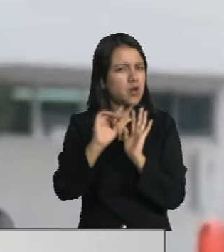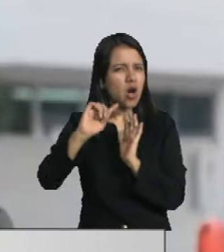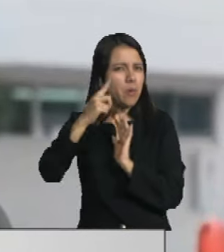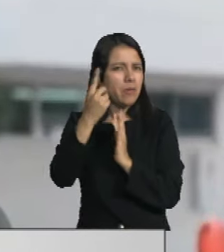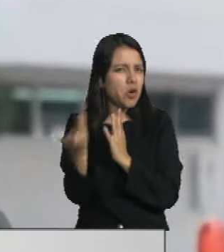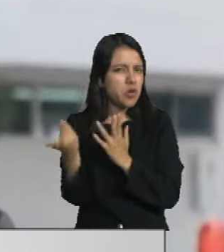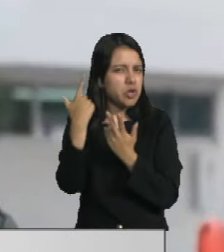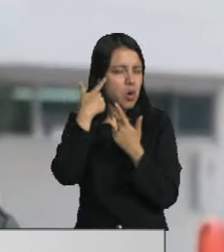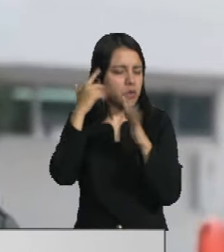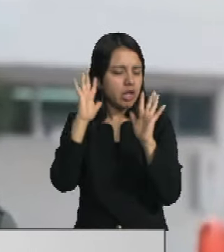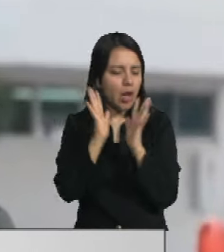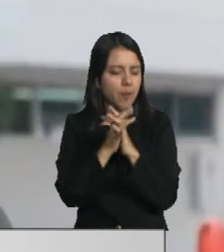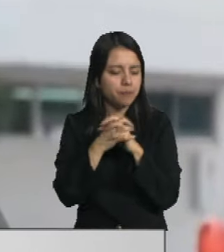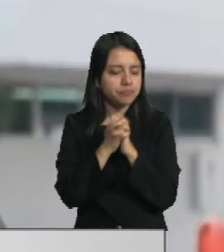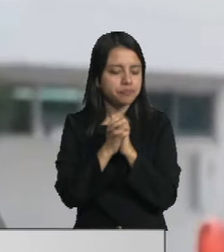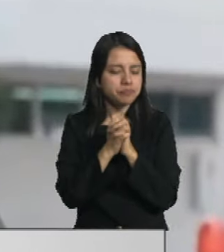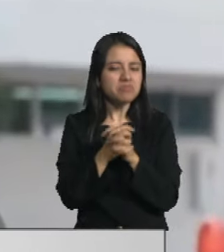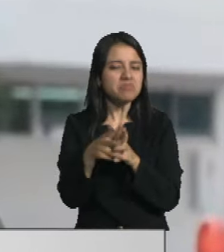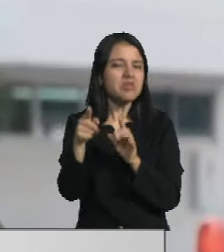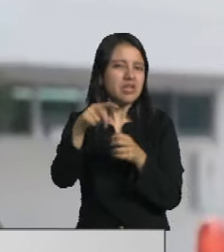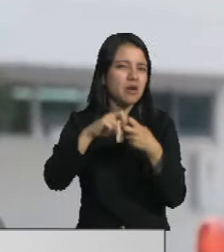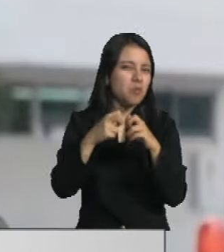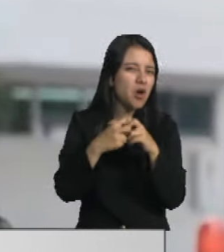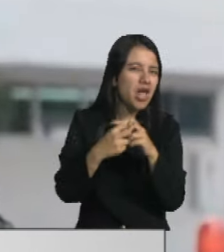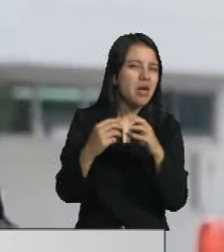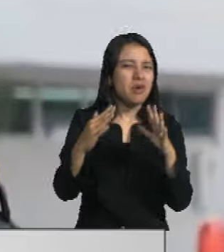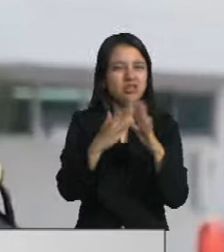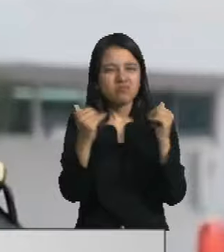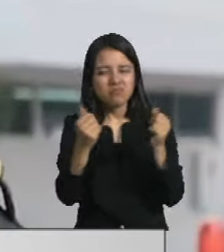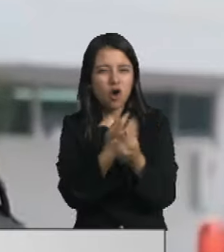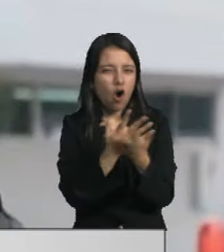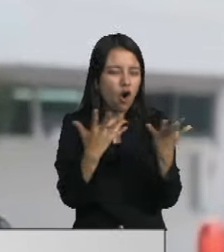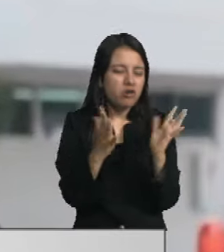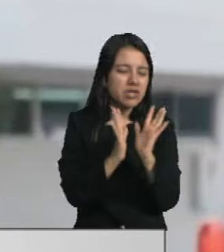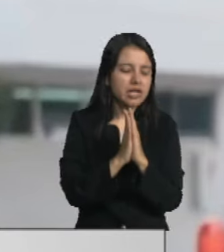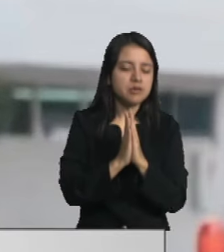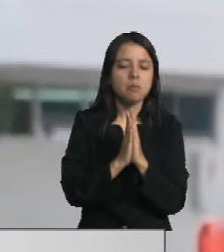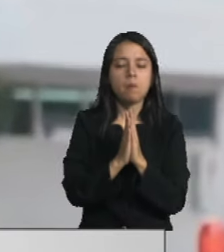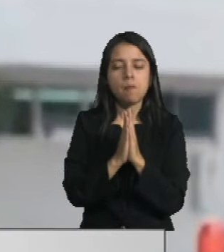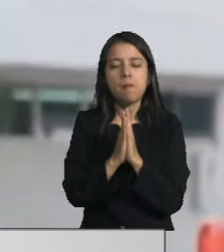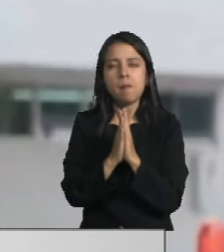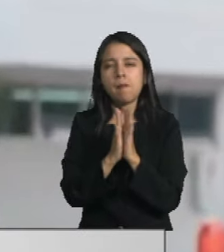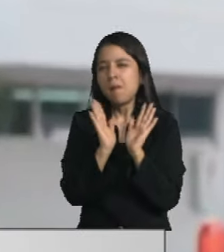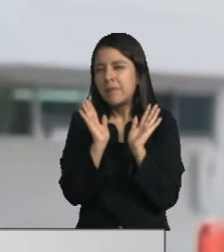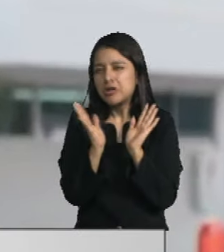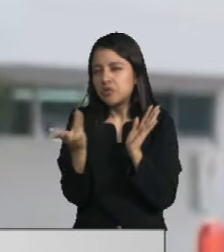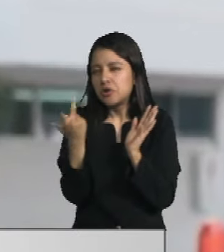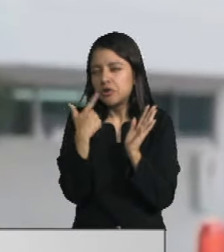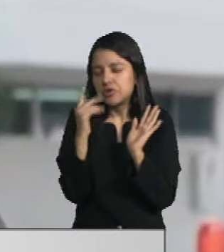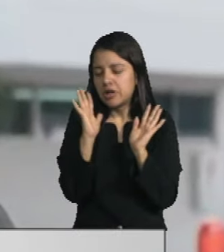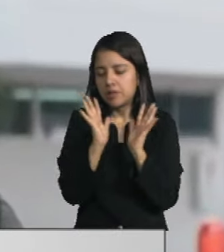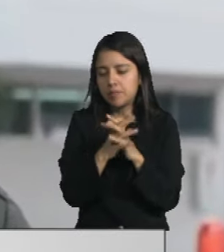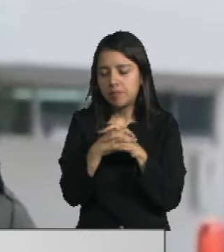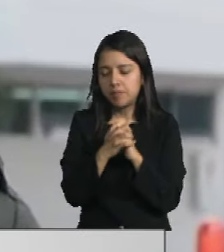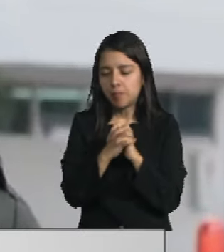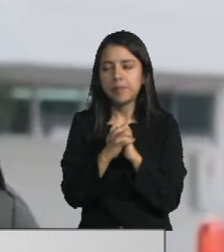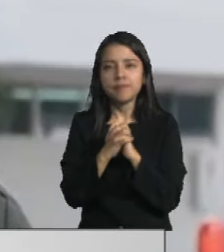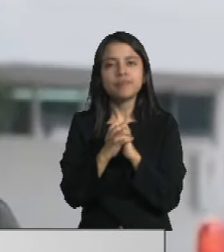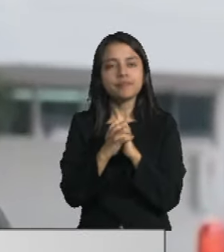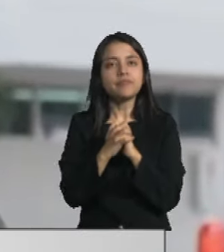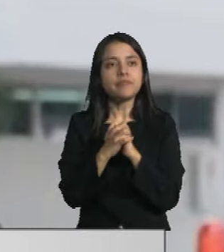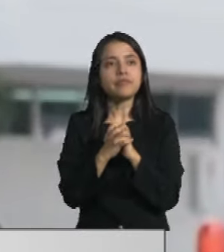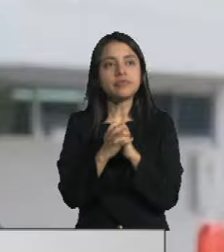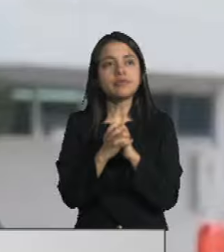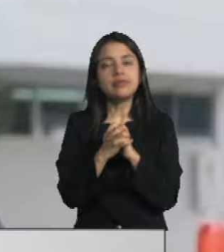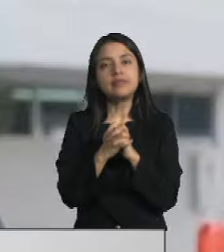que tendría algunas rencillas, algunas diferencias con una de las personas que cometió el homicidio. Esa fue, digamos, que la hipótesis principal